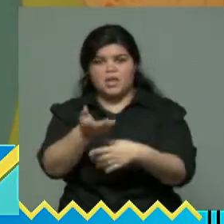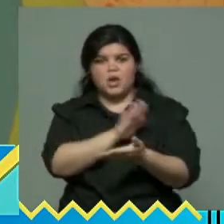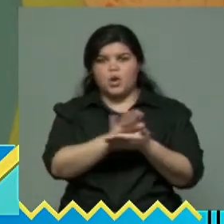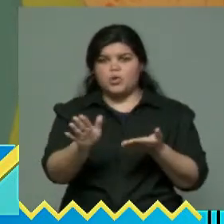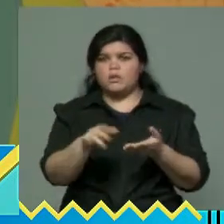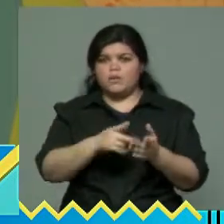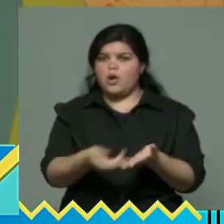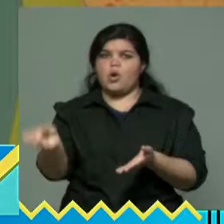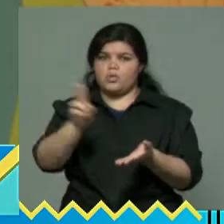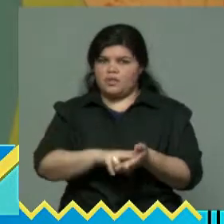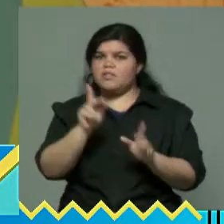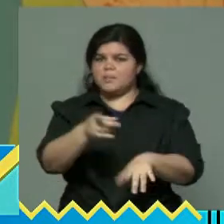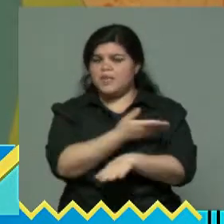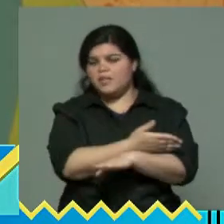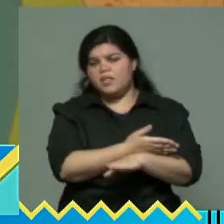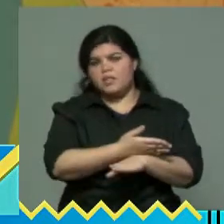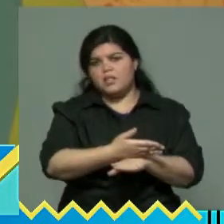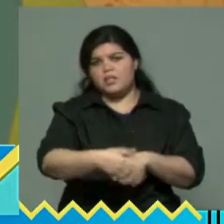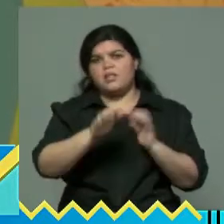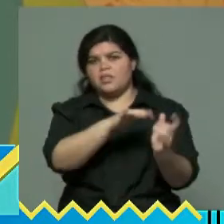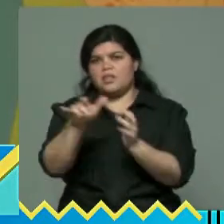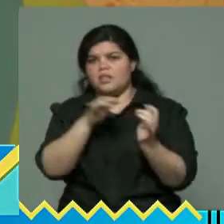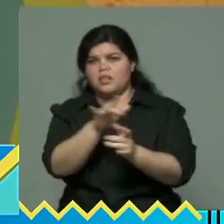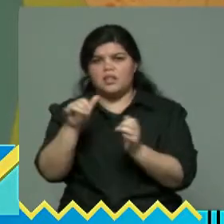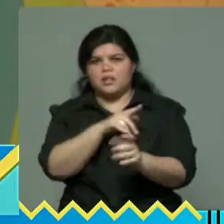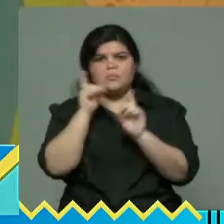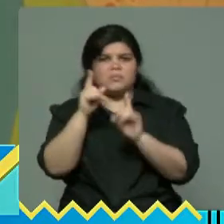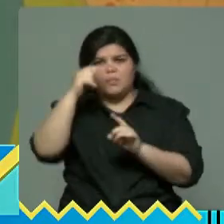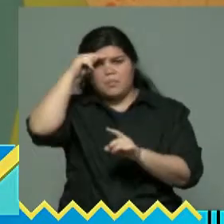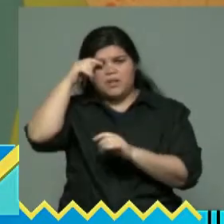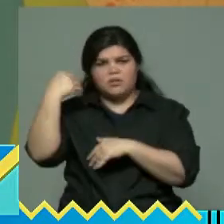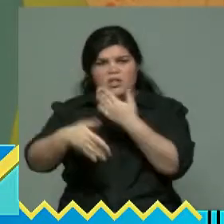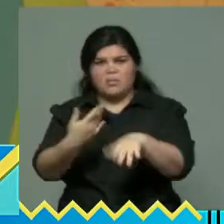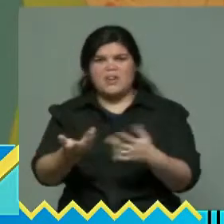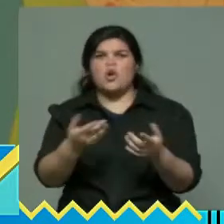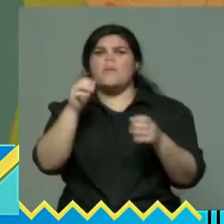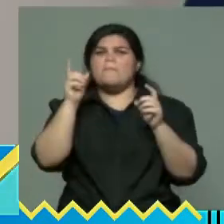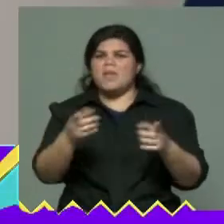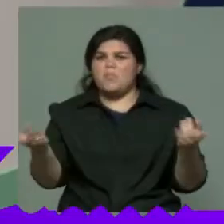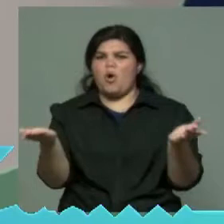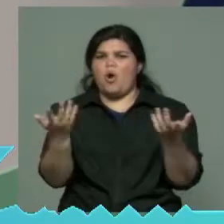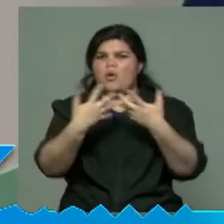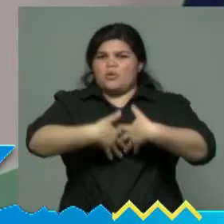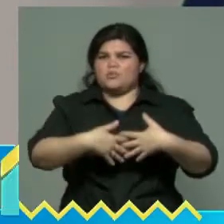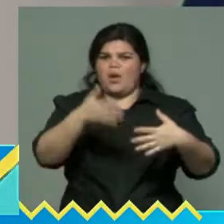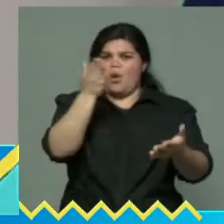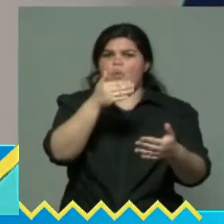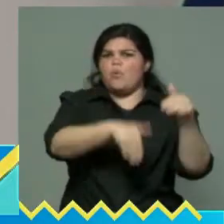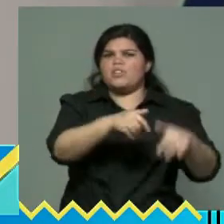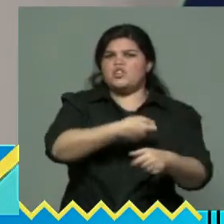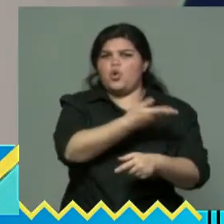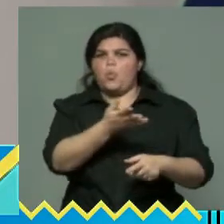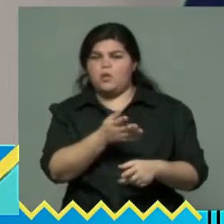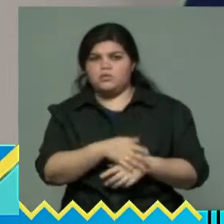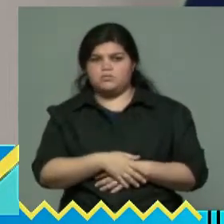y va a hacer tema durante mucho tiempo más. Pero en las elecciones no influyó Santiago Maldonado. No, pero justamente lo que decía es que fue el gobierno el que